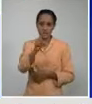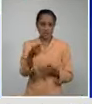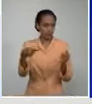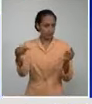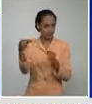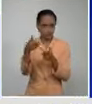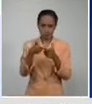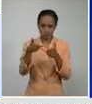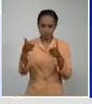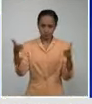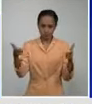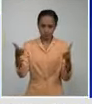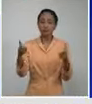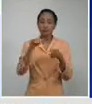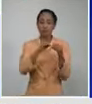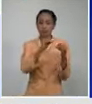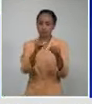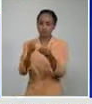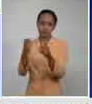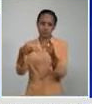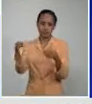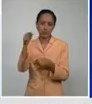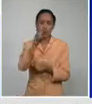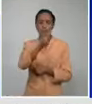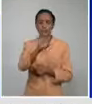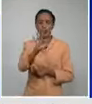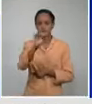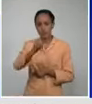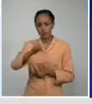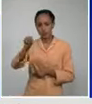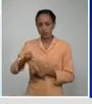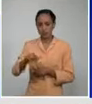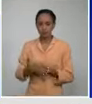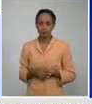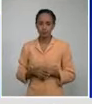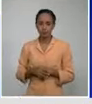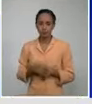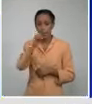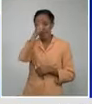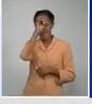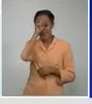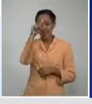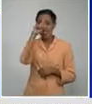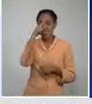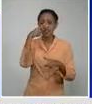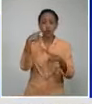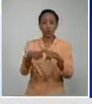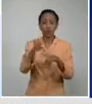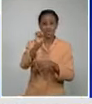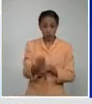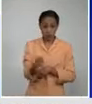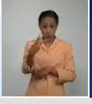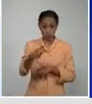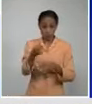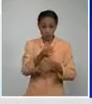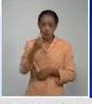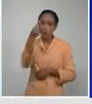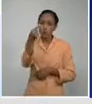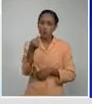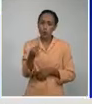mantenido la transmisión más elevada, 28. Minas y Santa Cruz del Sur con 1 cada uno. Y